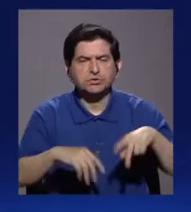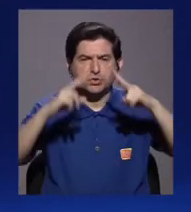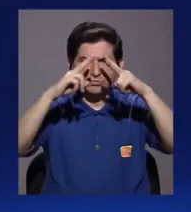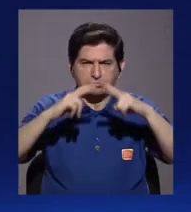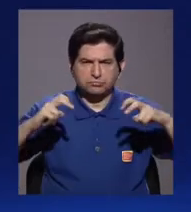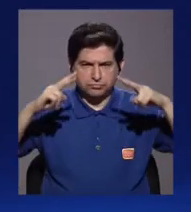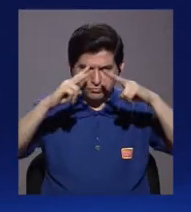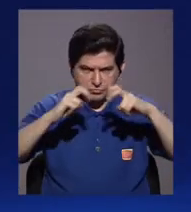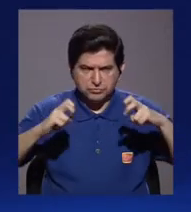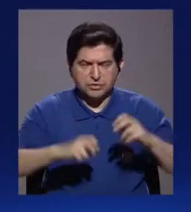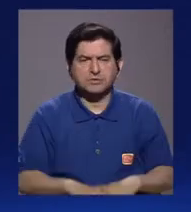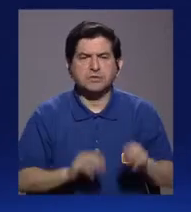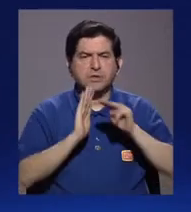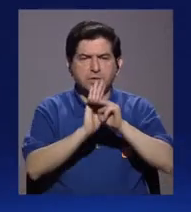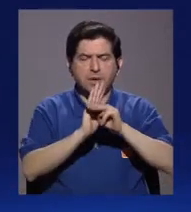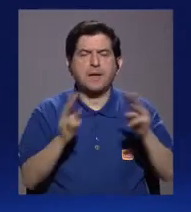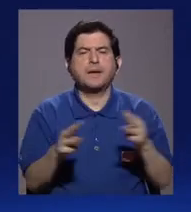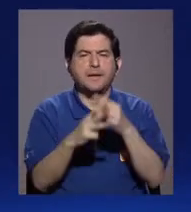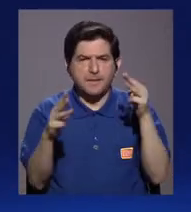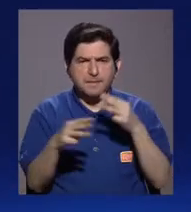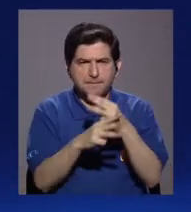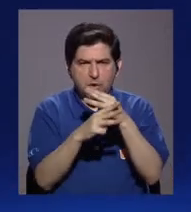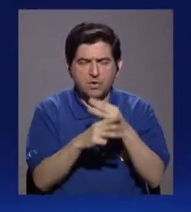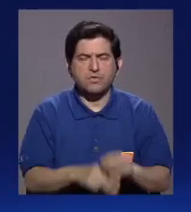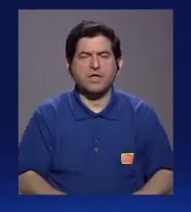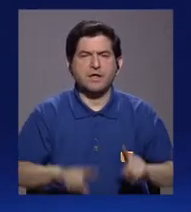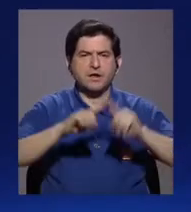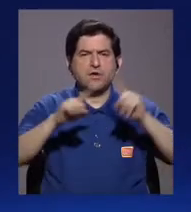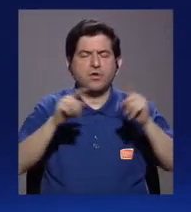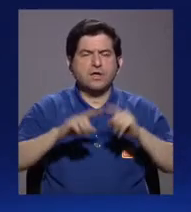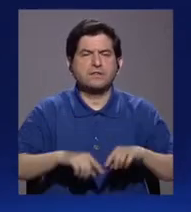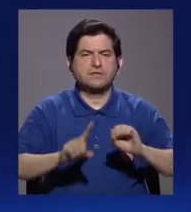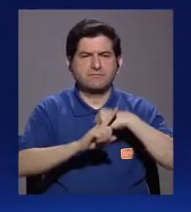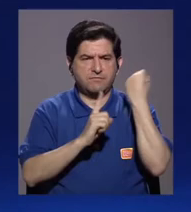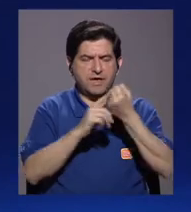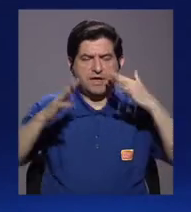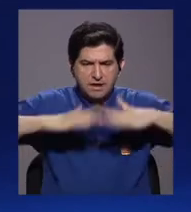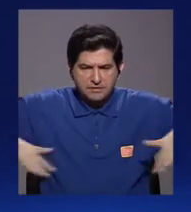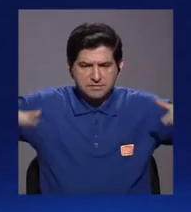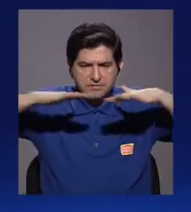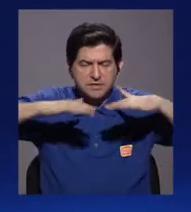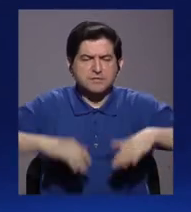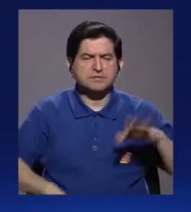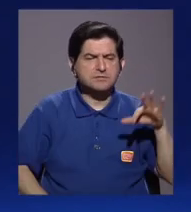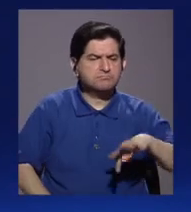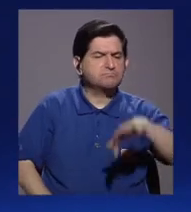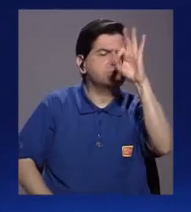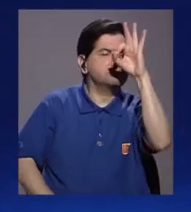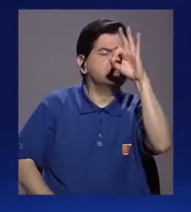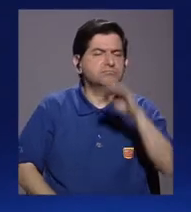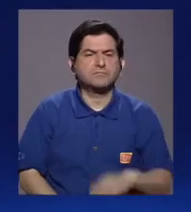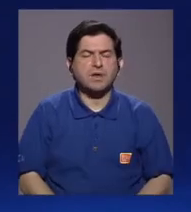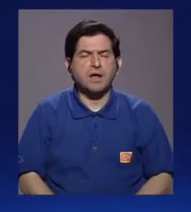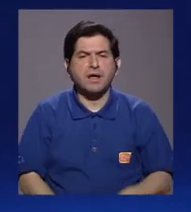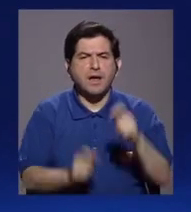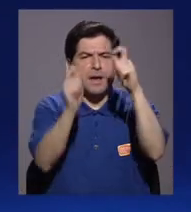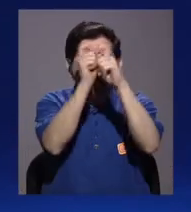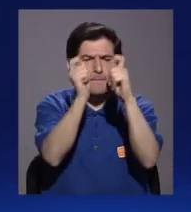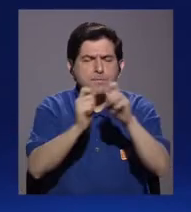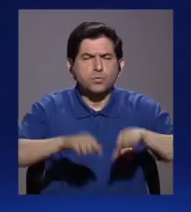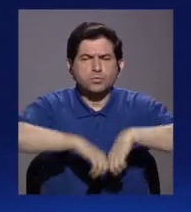atención y de tal manera no eliminar el dengue que yo creo que va a ser una cosa muy complicada pero disminuir el número de casos de dengue